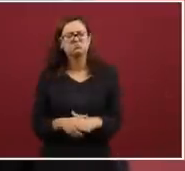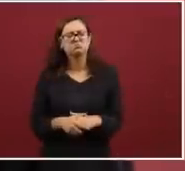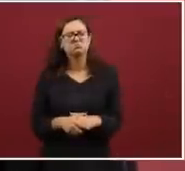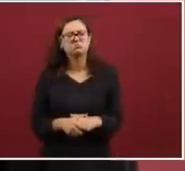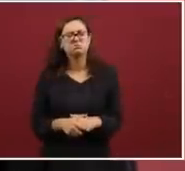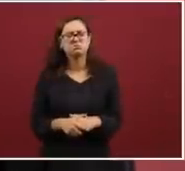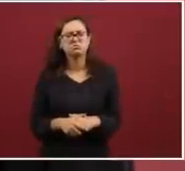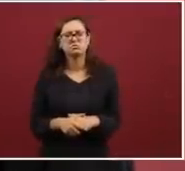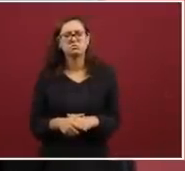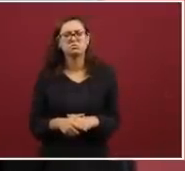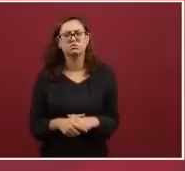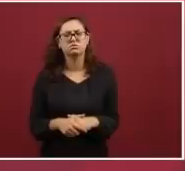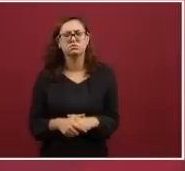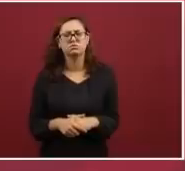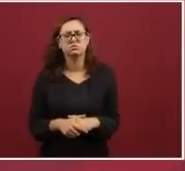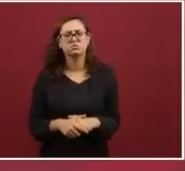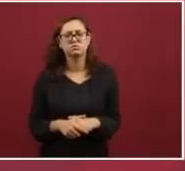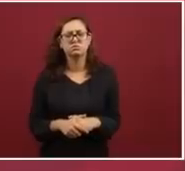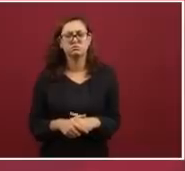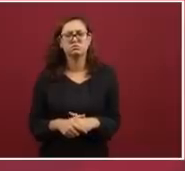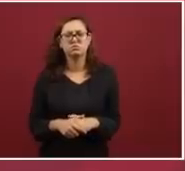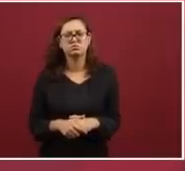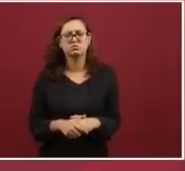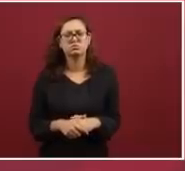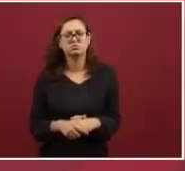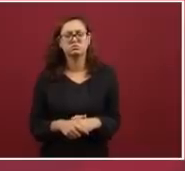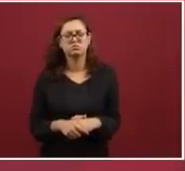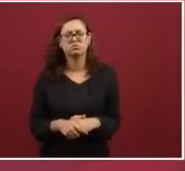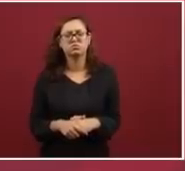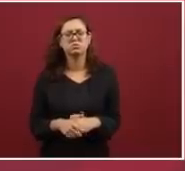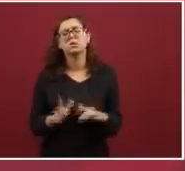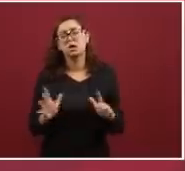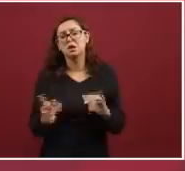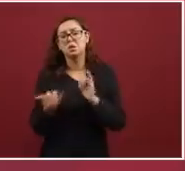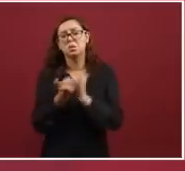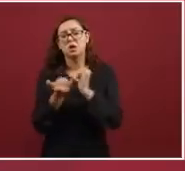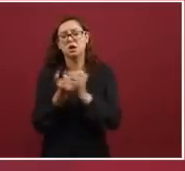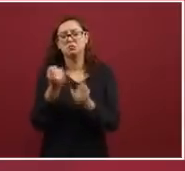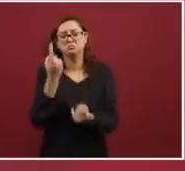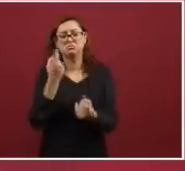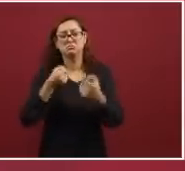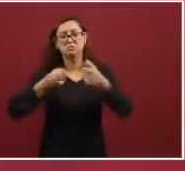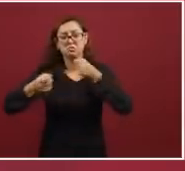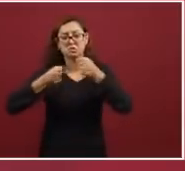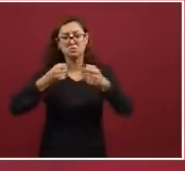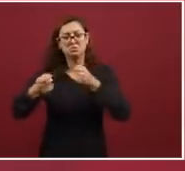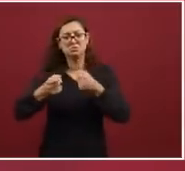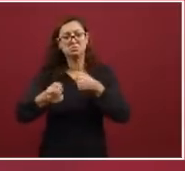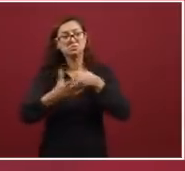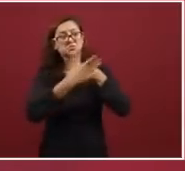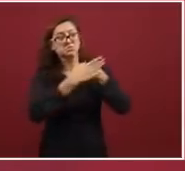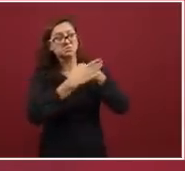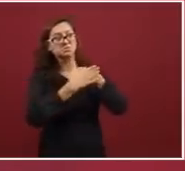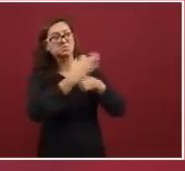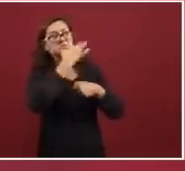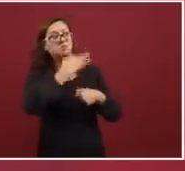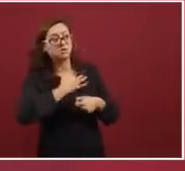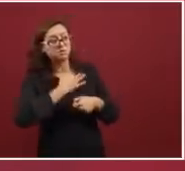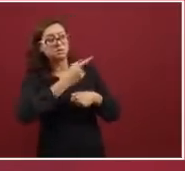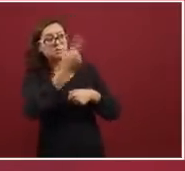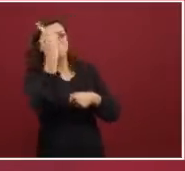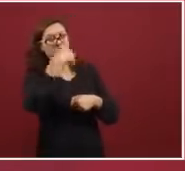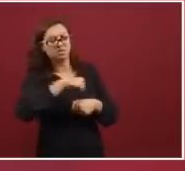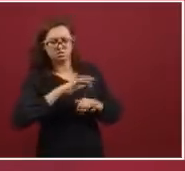periodistas que no reciben consigna o que no aceptan que les den consigna.